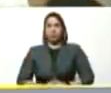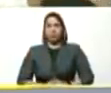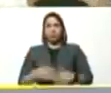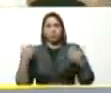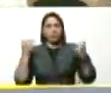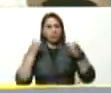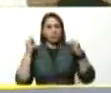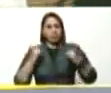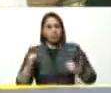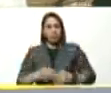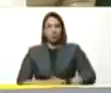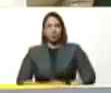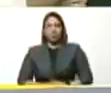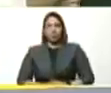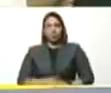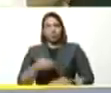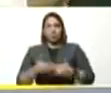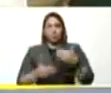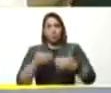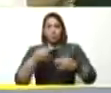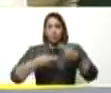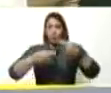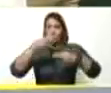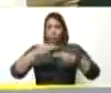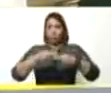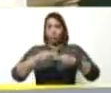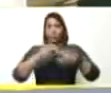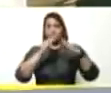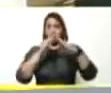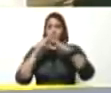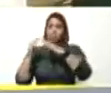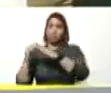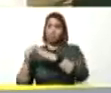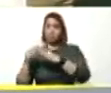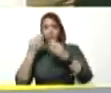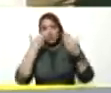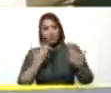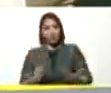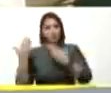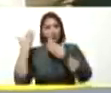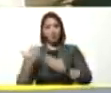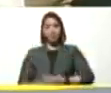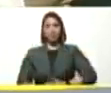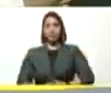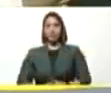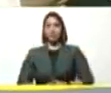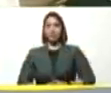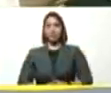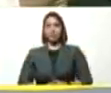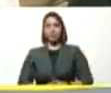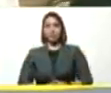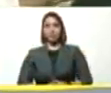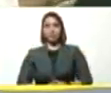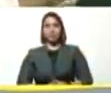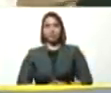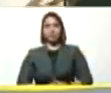Barinas. Avanzando en la construcción de vivienda. Adelante, Mervin Maldonado, compañero.